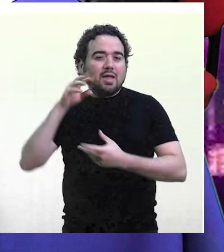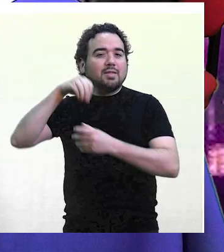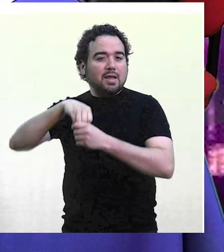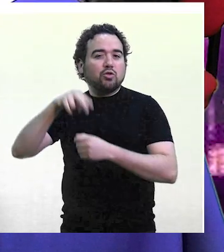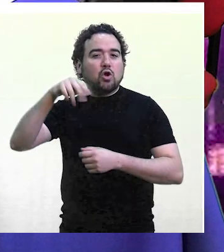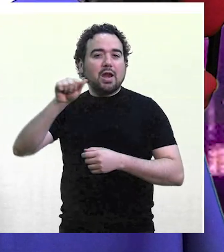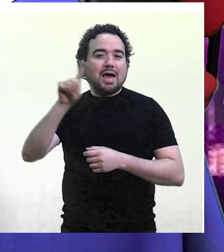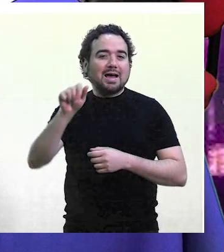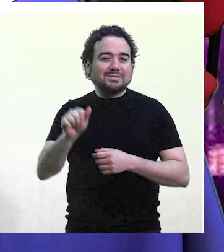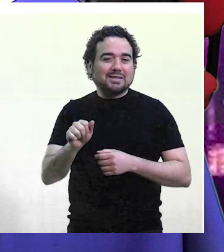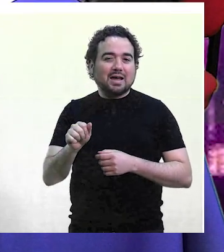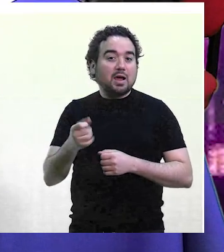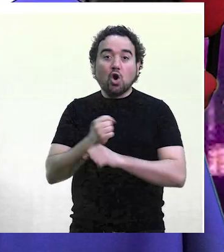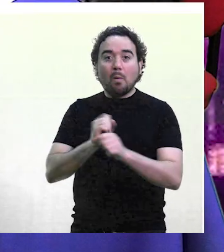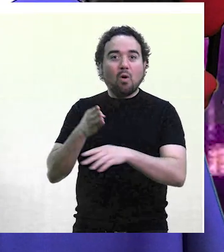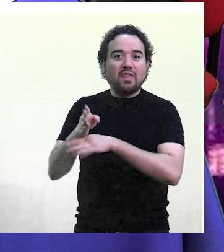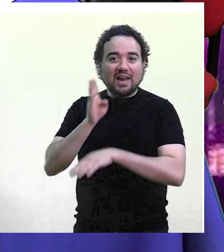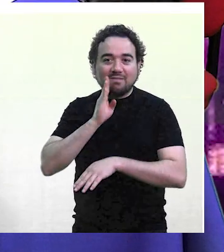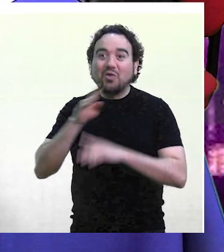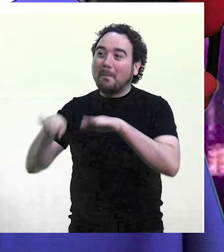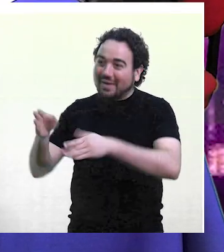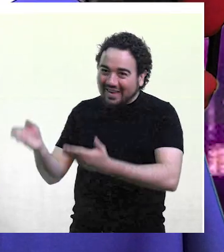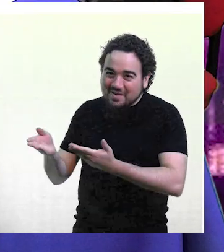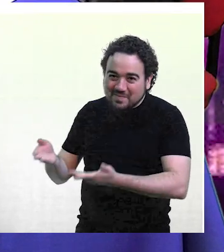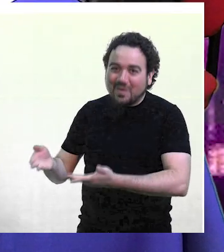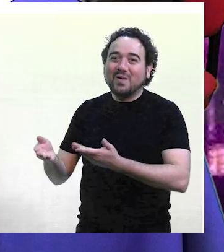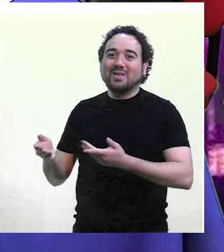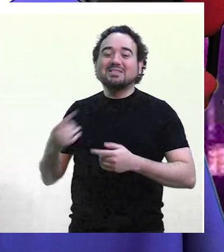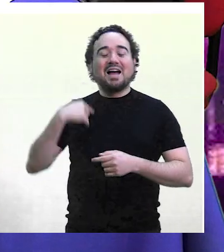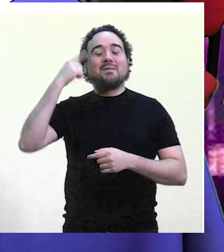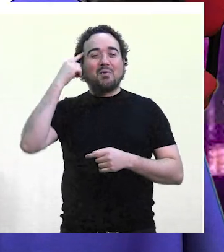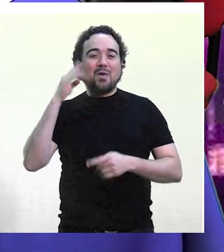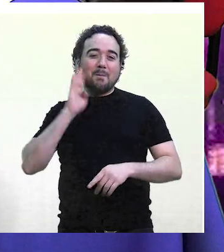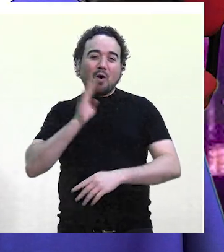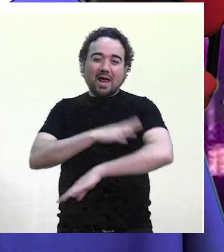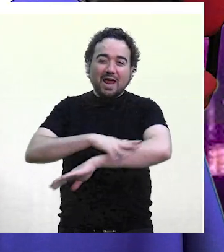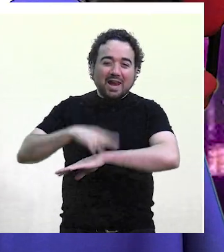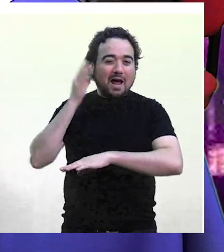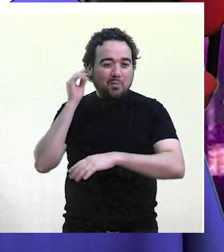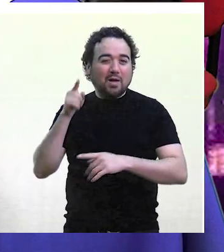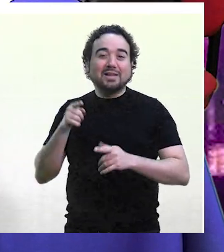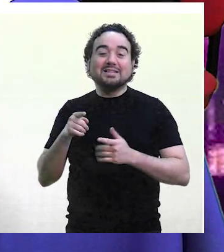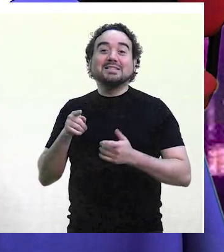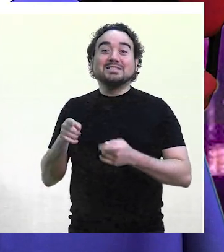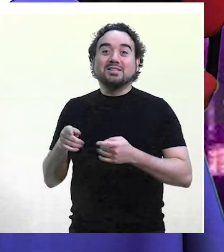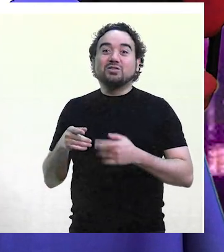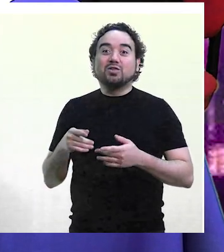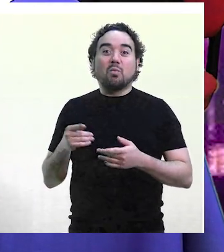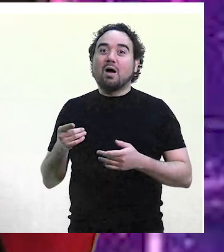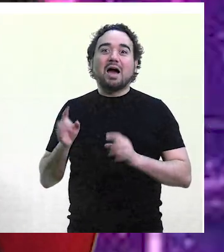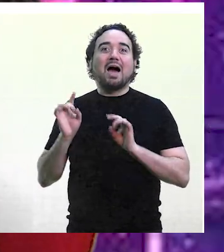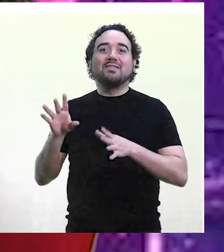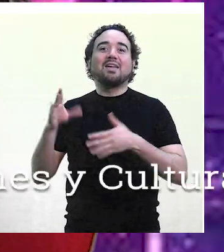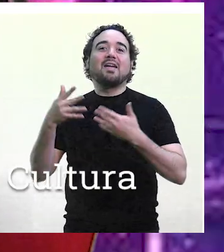un rol súper importante en... La que no tenían ni baño. Exacto. Sí. Y fueron clave Desbloqueando.